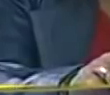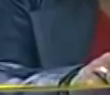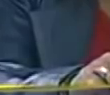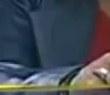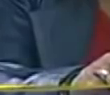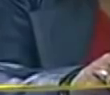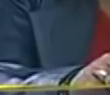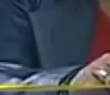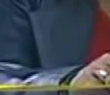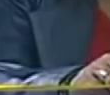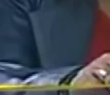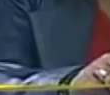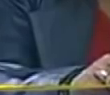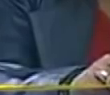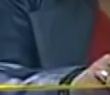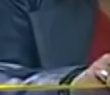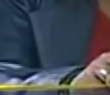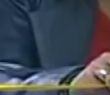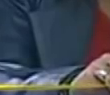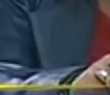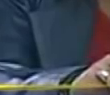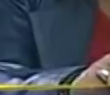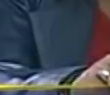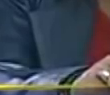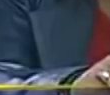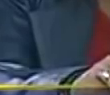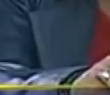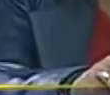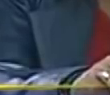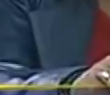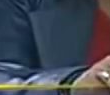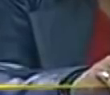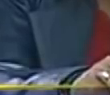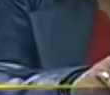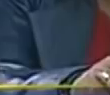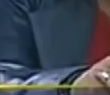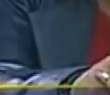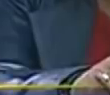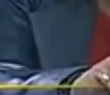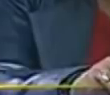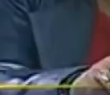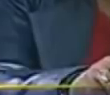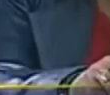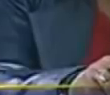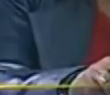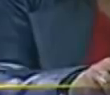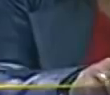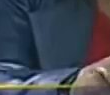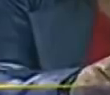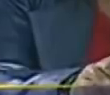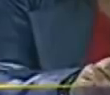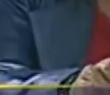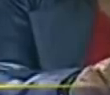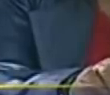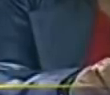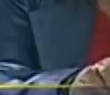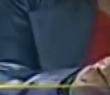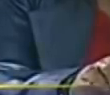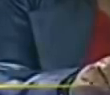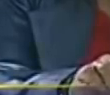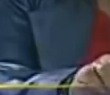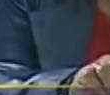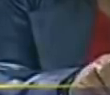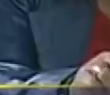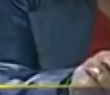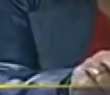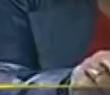asumirse gobernador de un estado y dejarlo en total abandono para ni siquiera